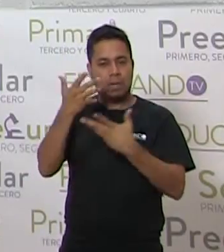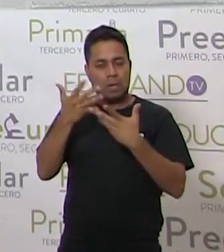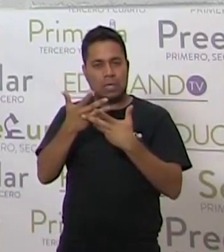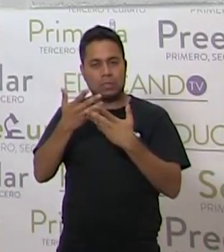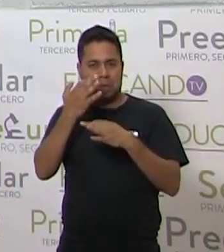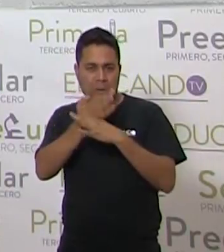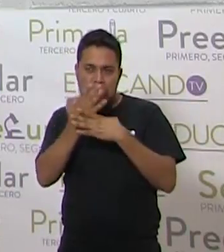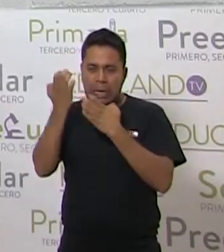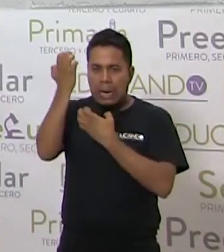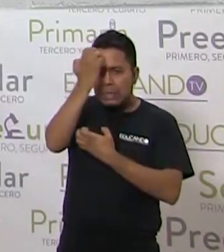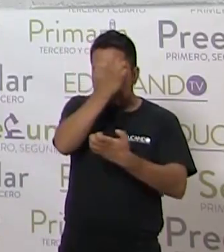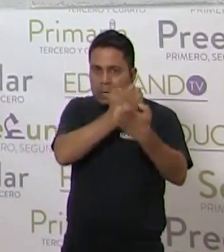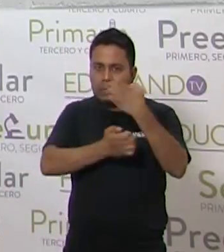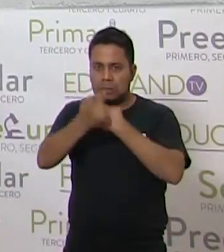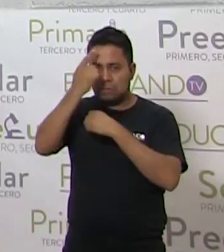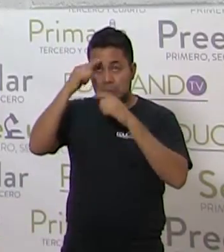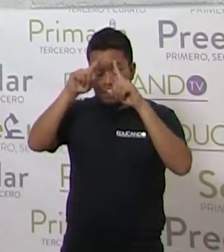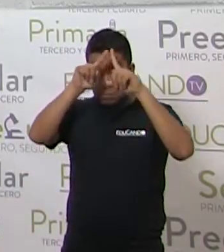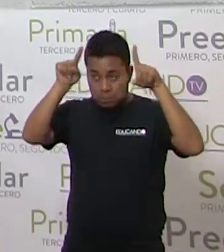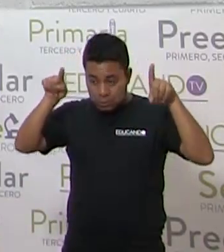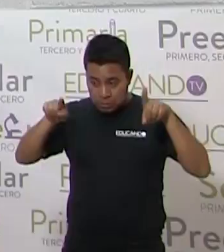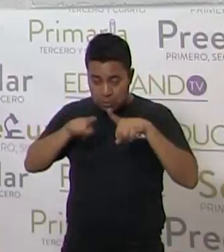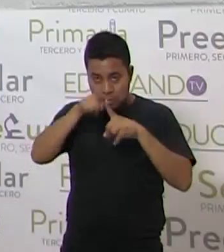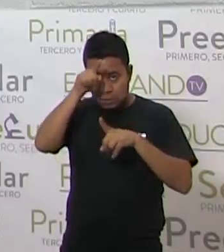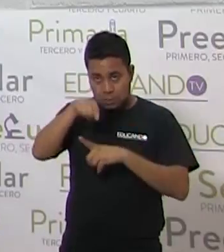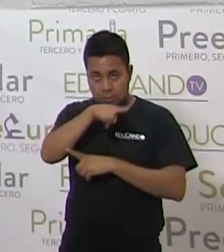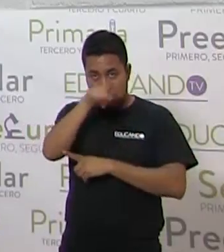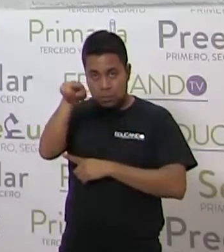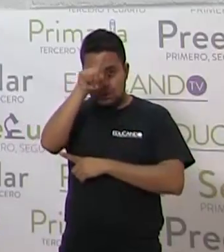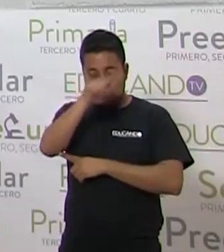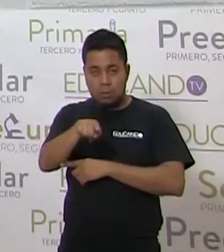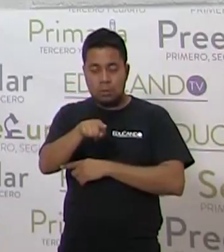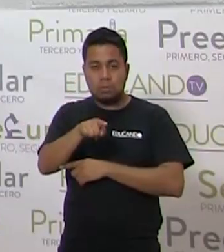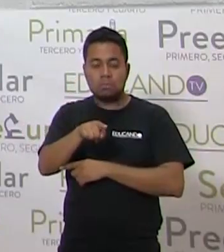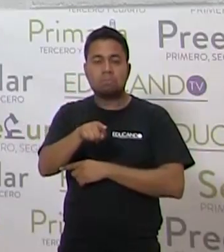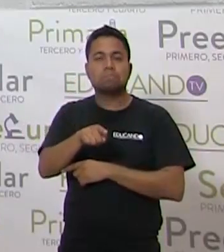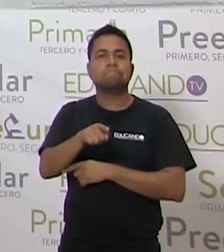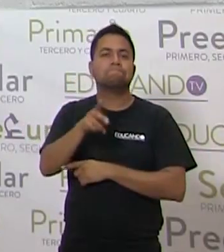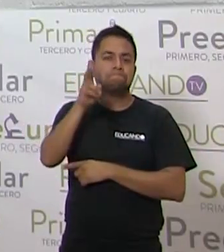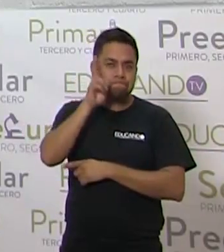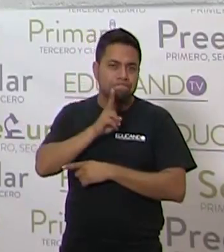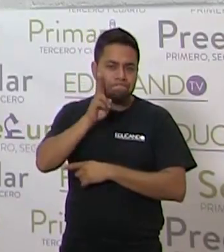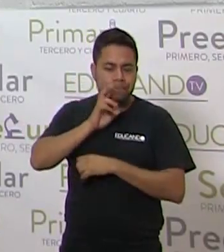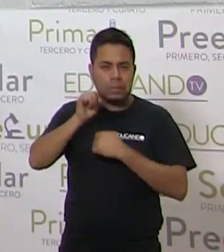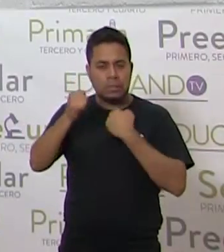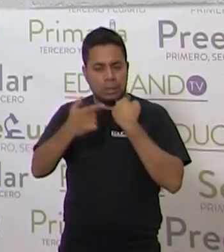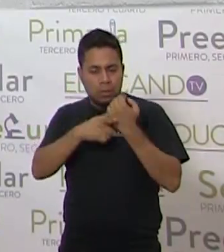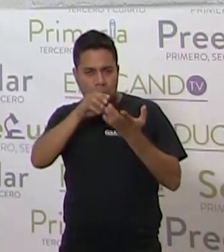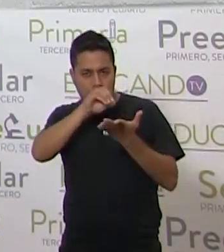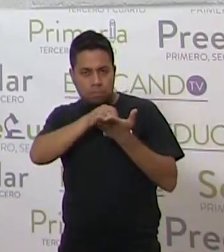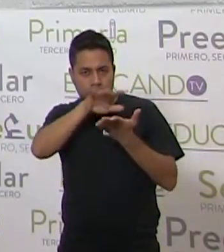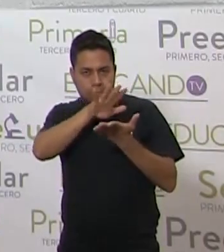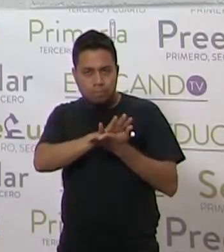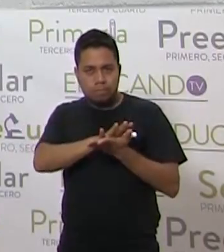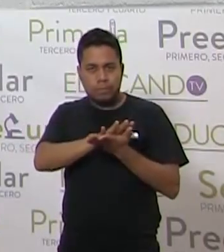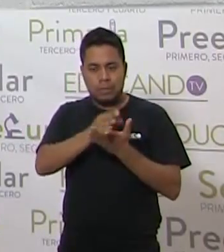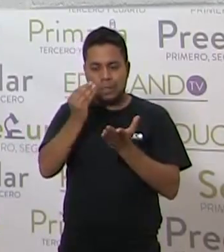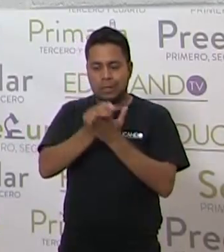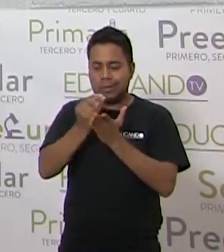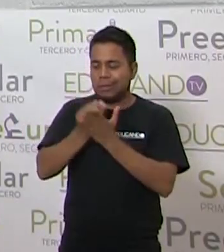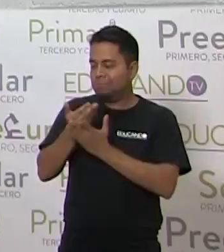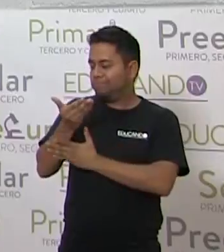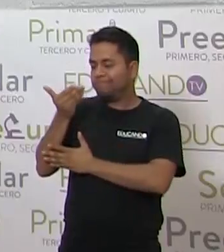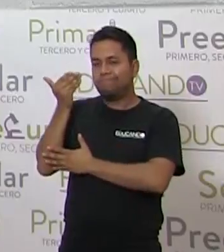análisis de esta gráfica circular y además también vamos a estar recurriendo algunas algunos datos que Estuvimos viendo en sesiones